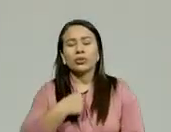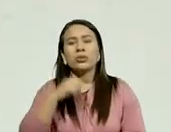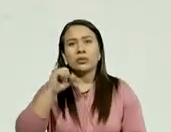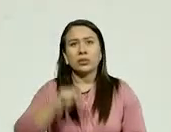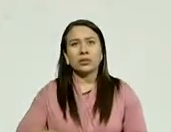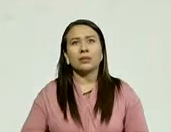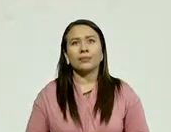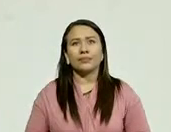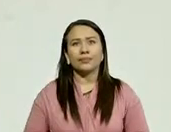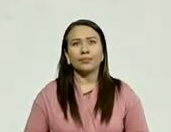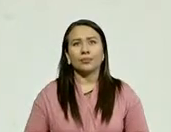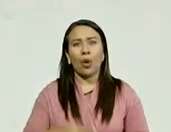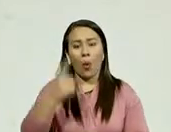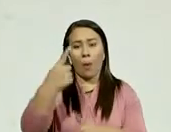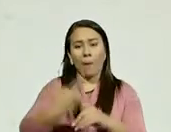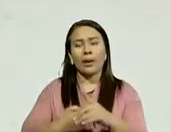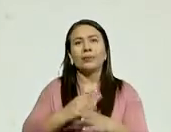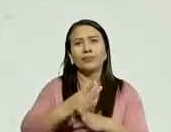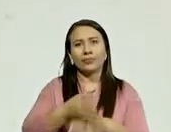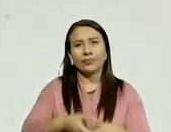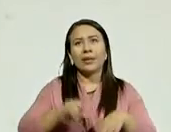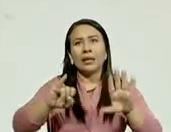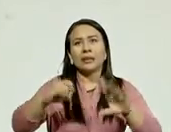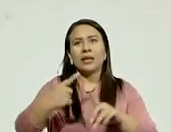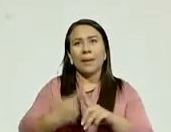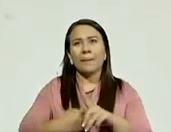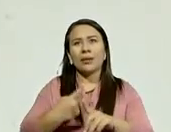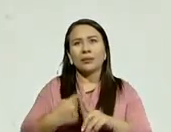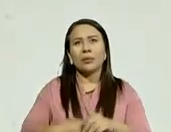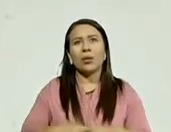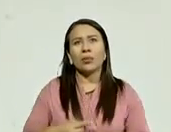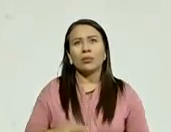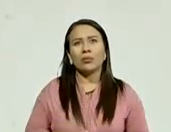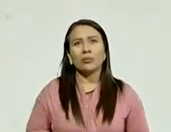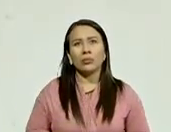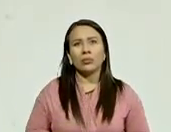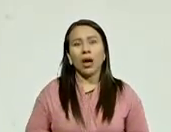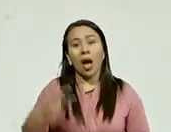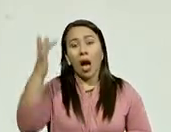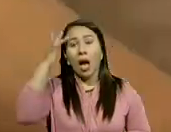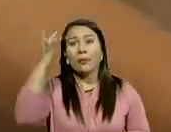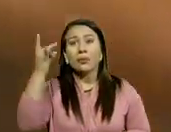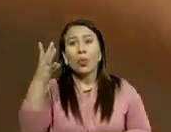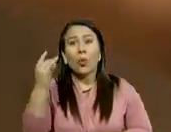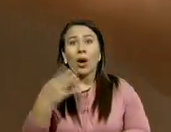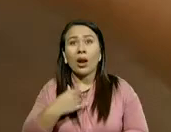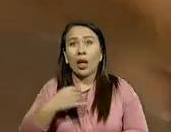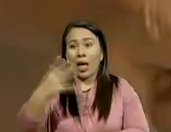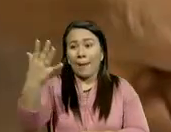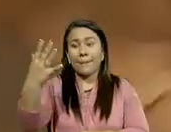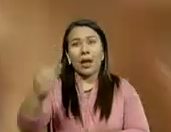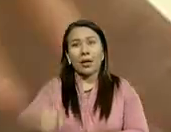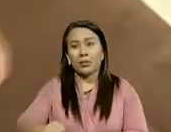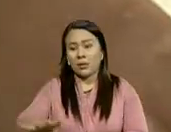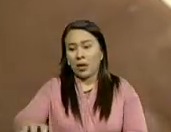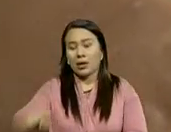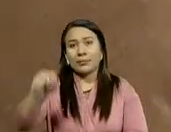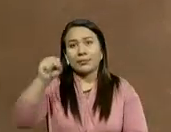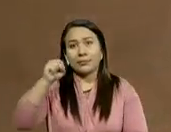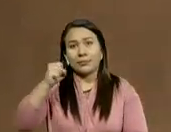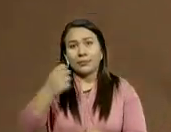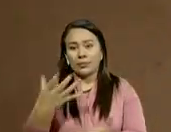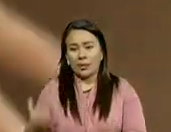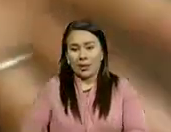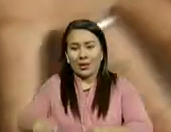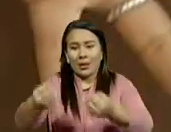Desde que salí de la clínica al mes, igual 6 meses duró para estar un poco, ni aún así estoy bien, todavía ni la cabeza ni el brazo. No puedo coger, no puedo agarrar, o sea,